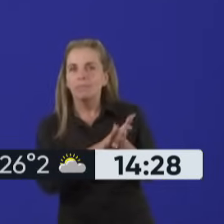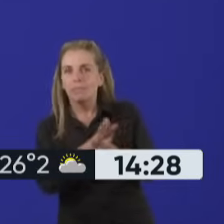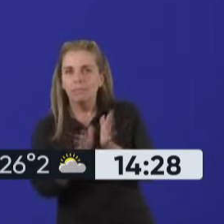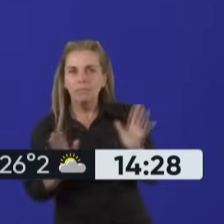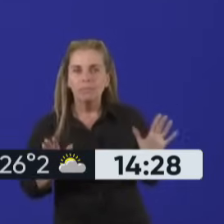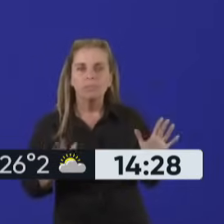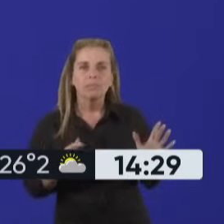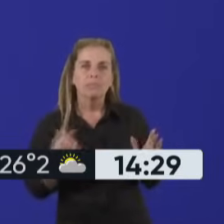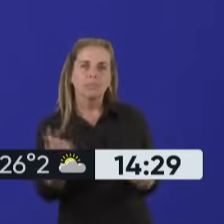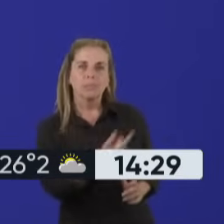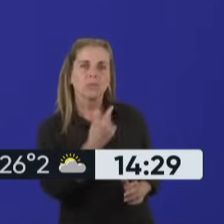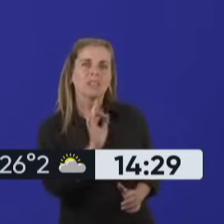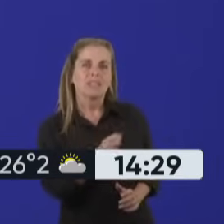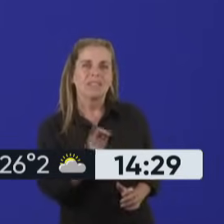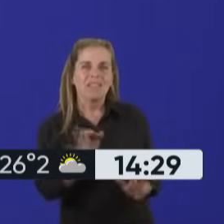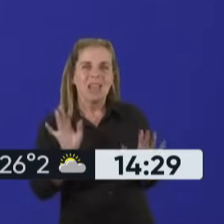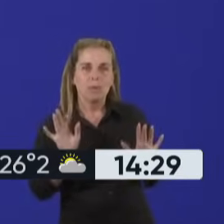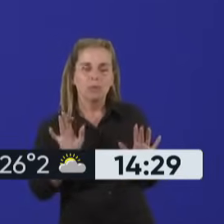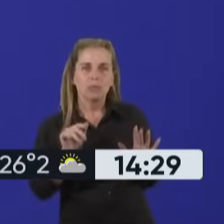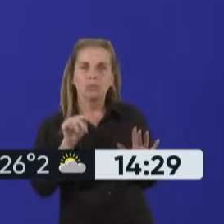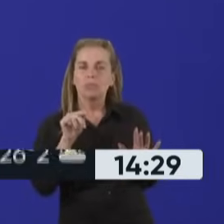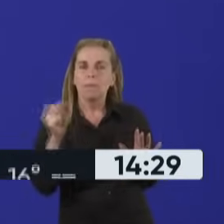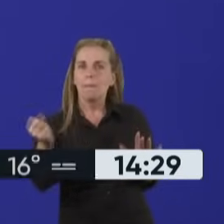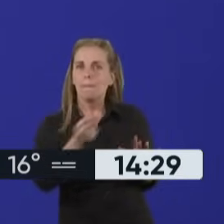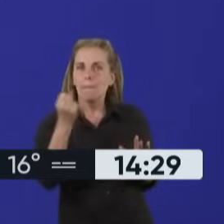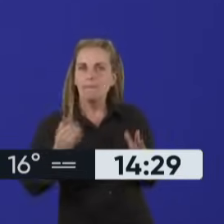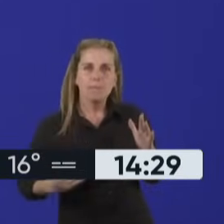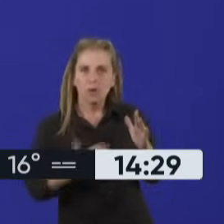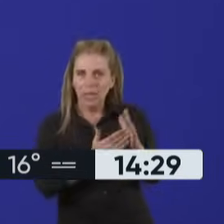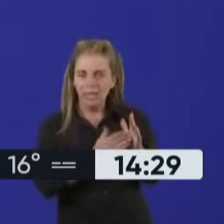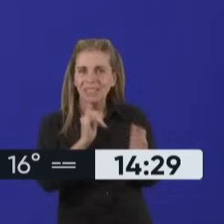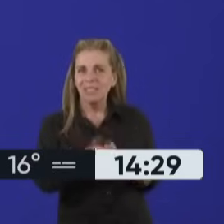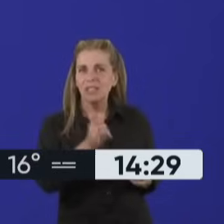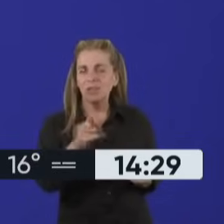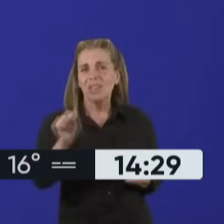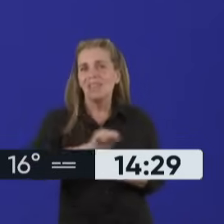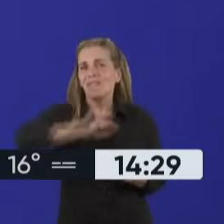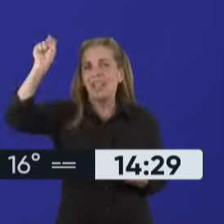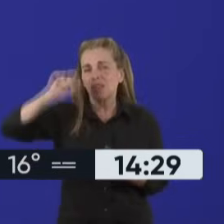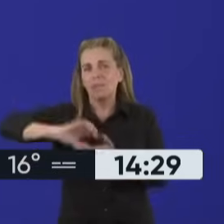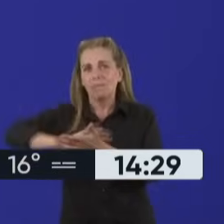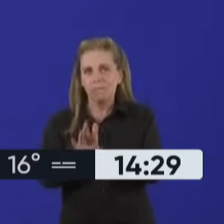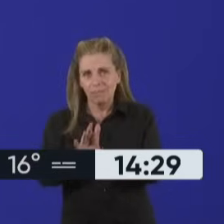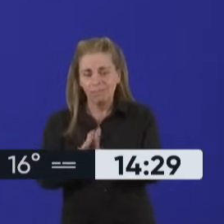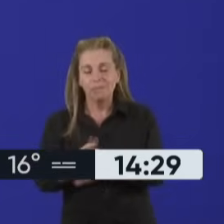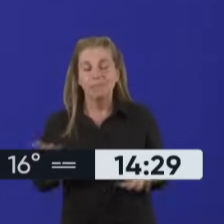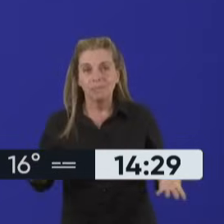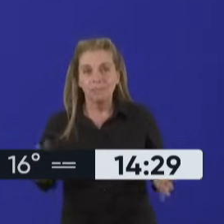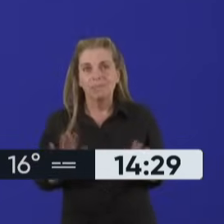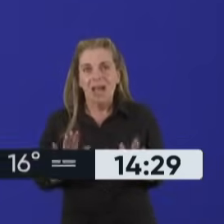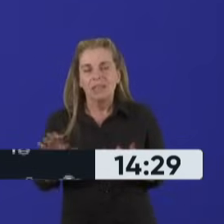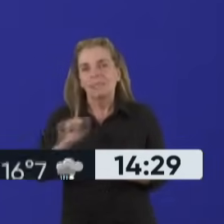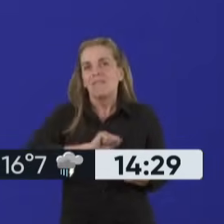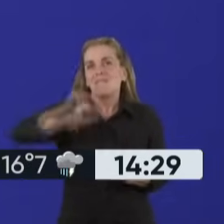nosotros sabíamos que era fundamental terminar con la inflación, y para terminar con